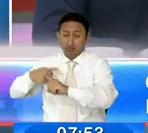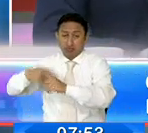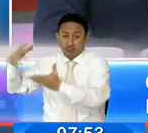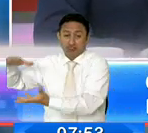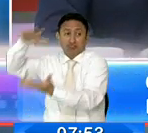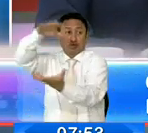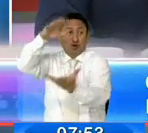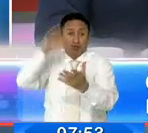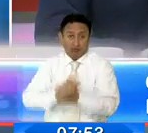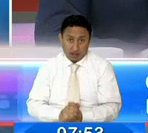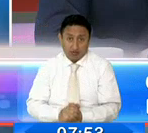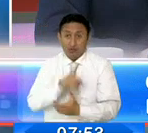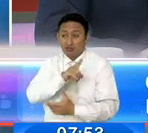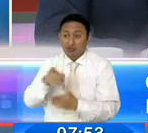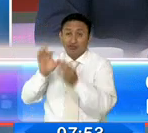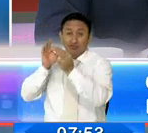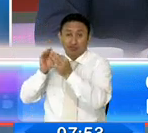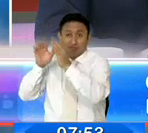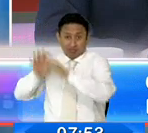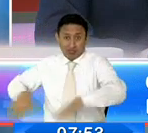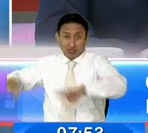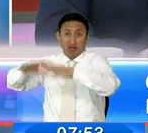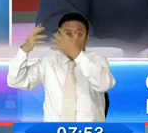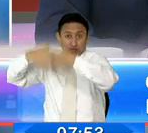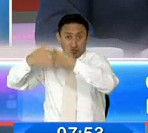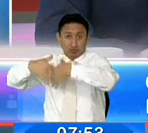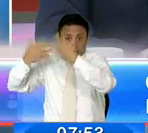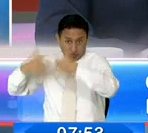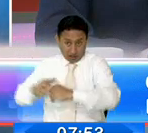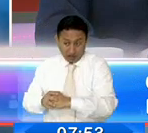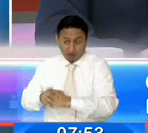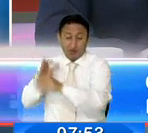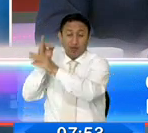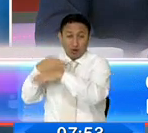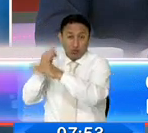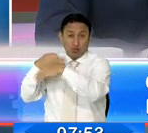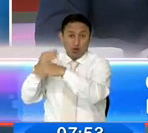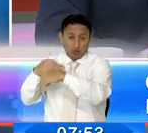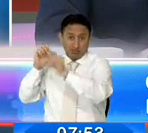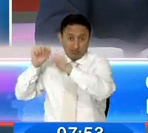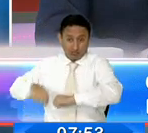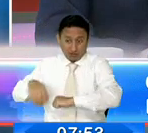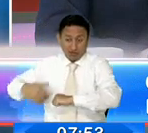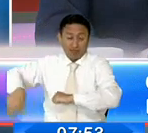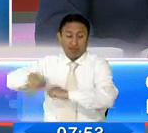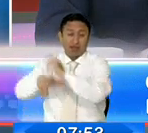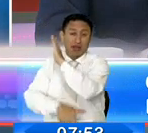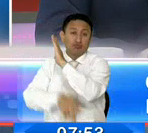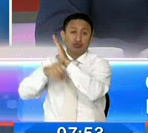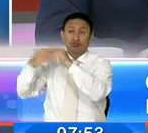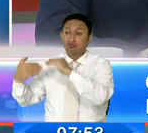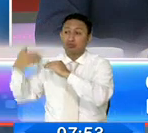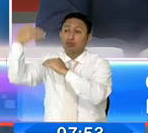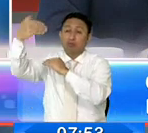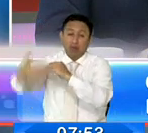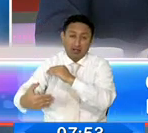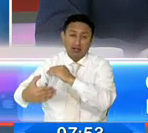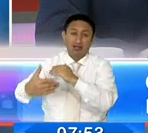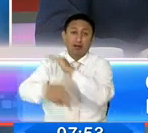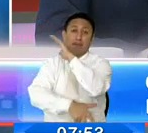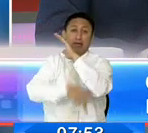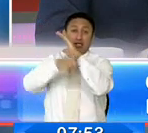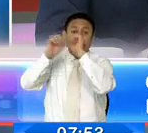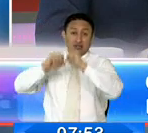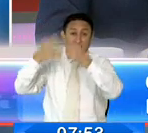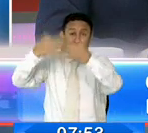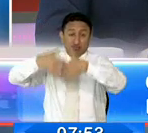bien, póngale bien, este bien patrimonial, póngale bien. Póngale la refinería de al lado, que es la que va a ser de alta